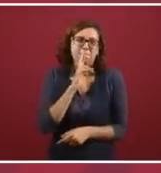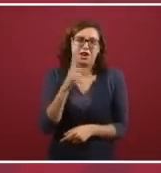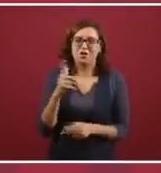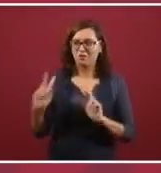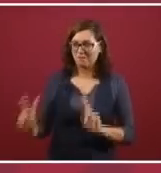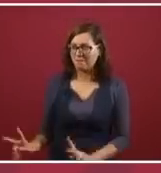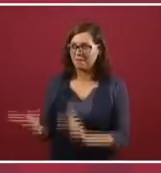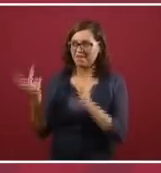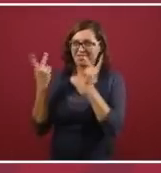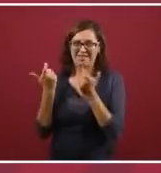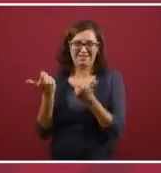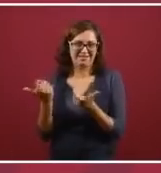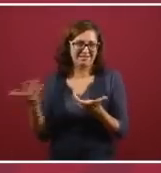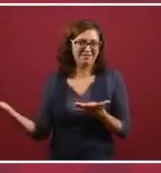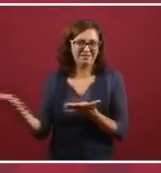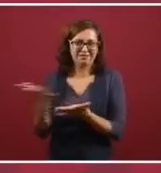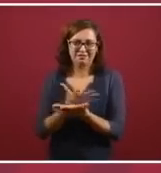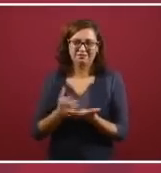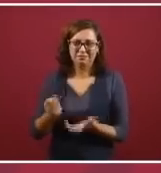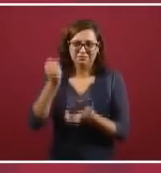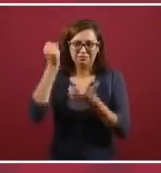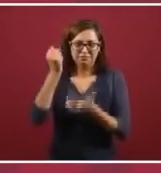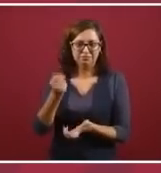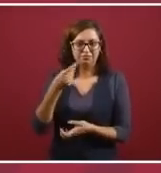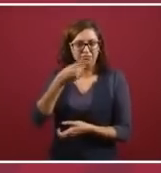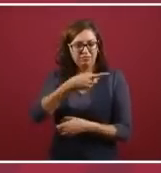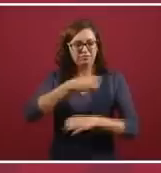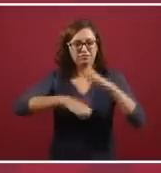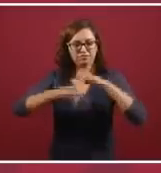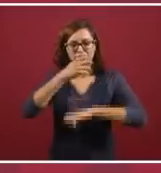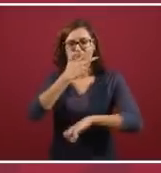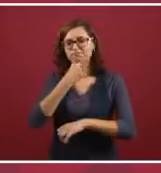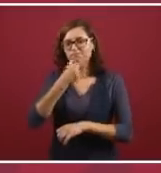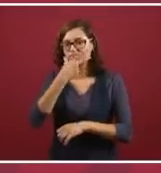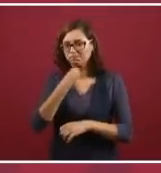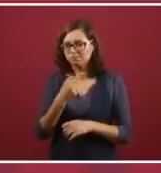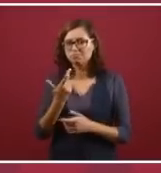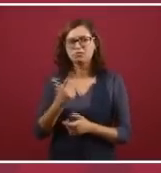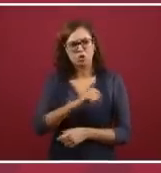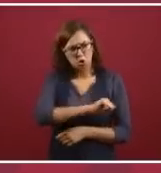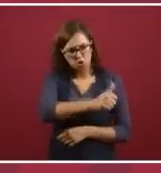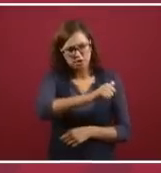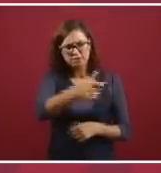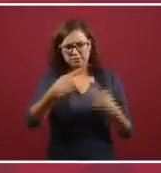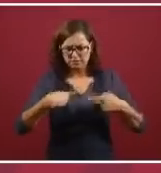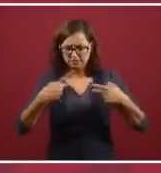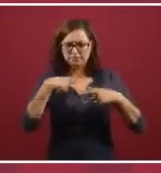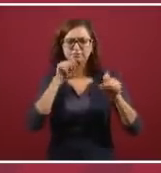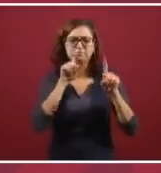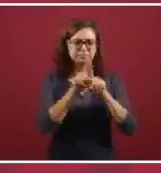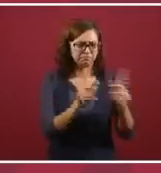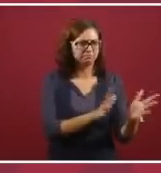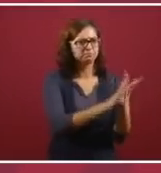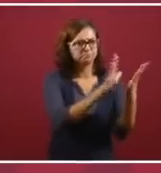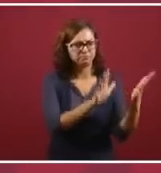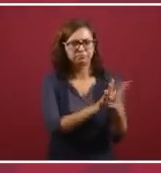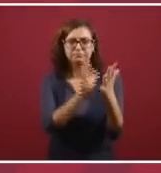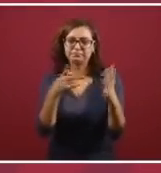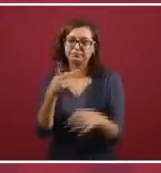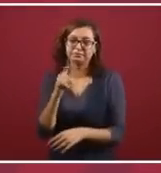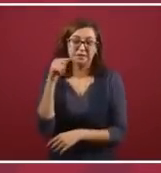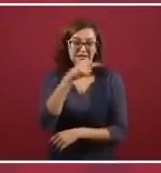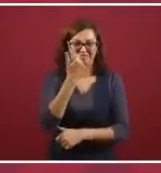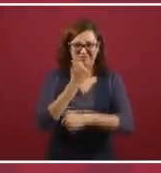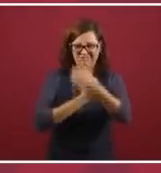pasó. Ese señor participó, participaron otros también, pero él fue el que entregó